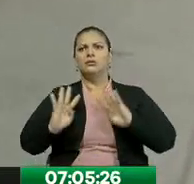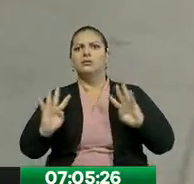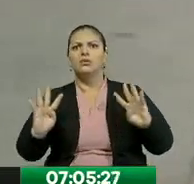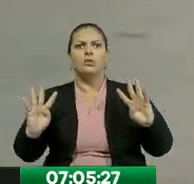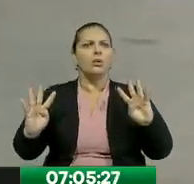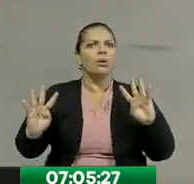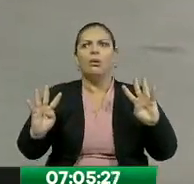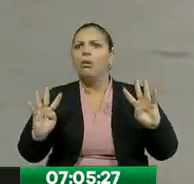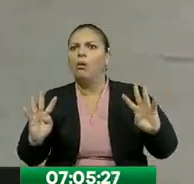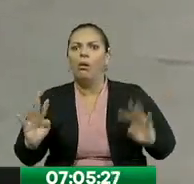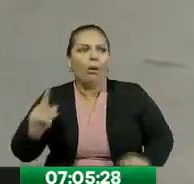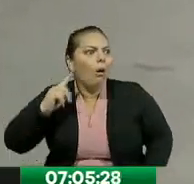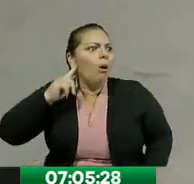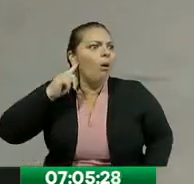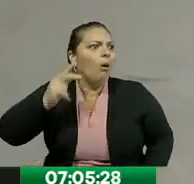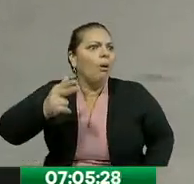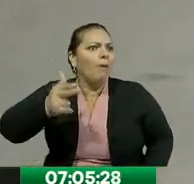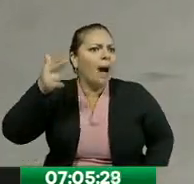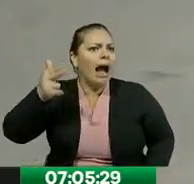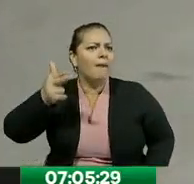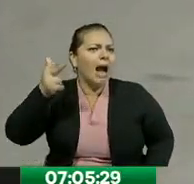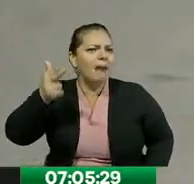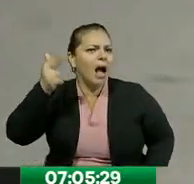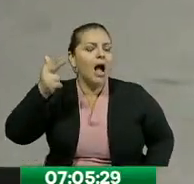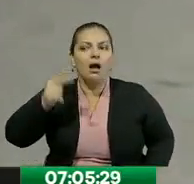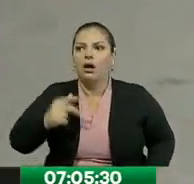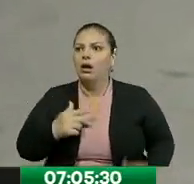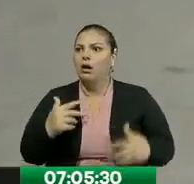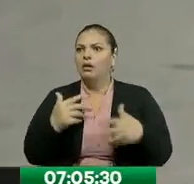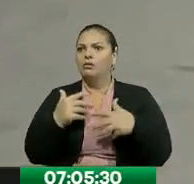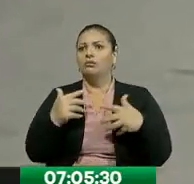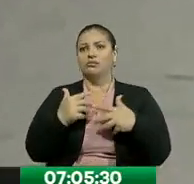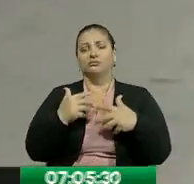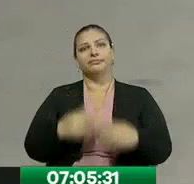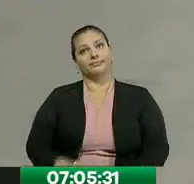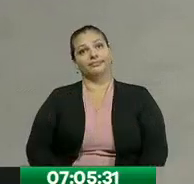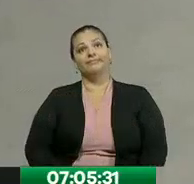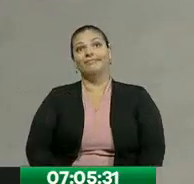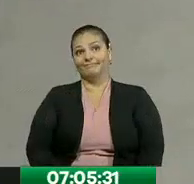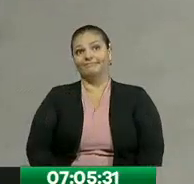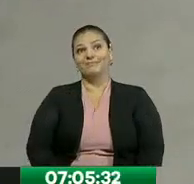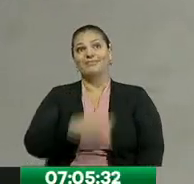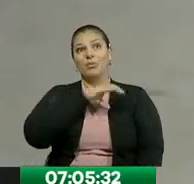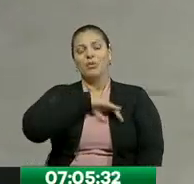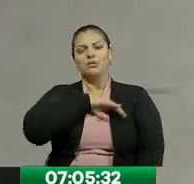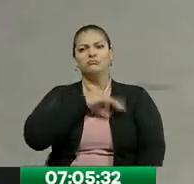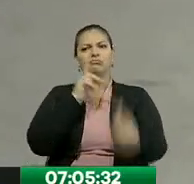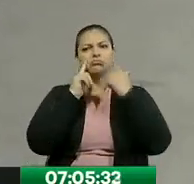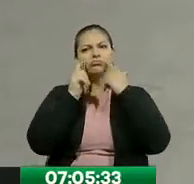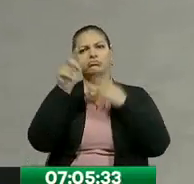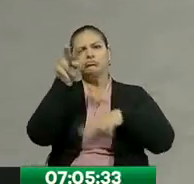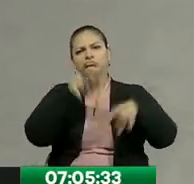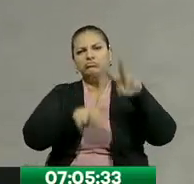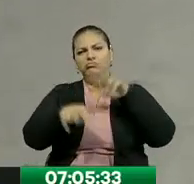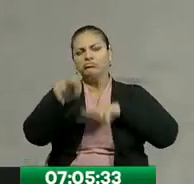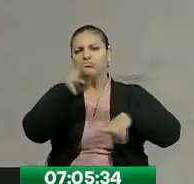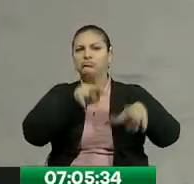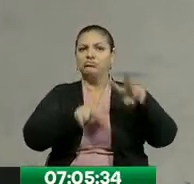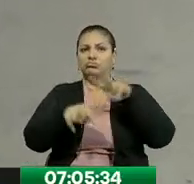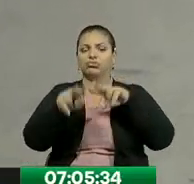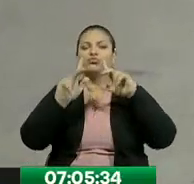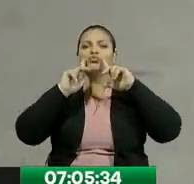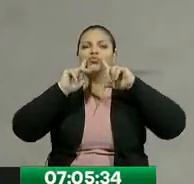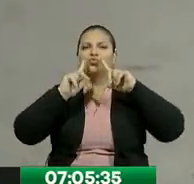aquí existe verdaderamente conmoción, motivo por el cual aquí está la policía, para en cierta manera darle algo de